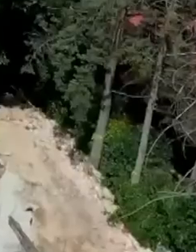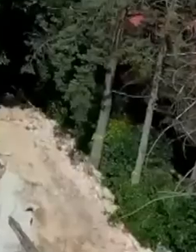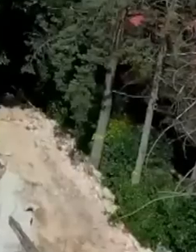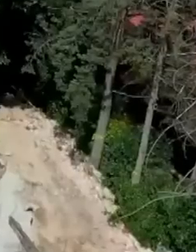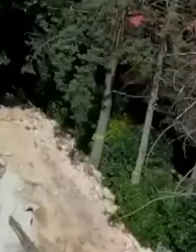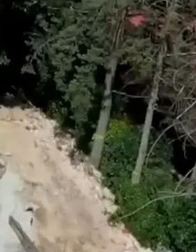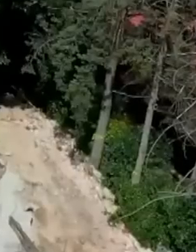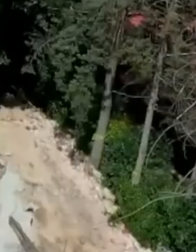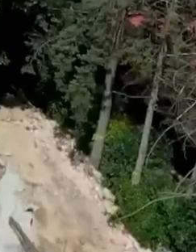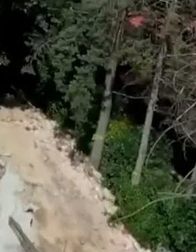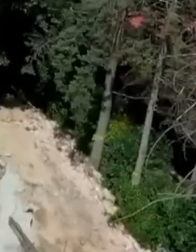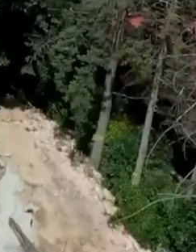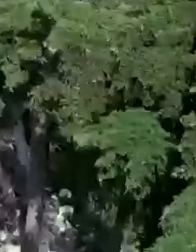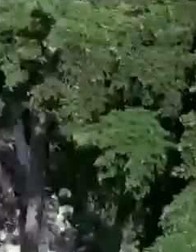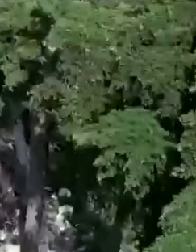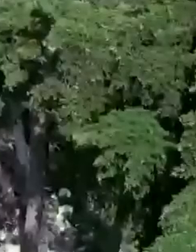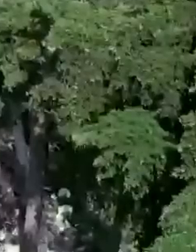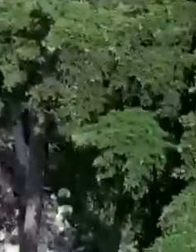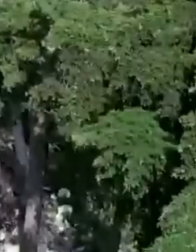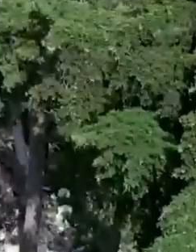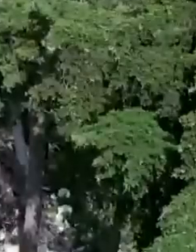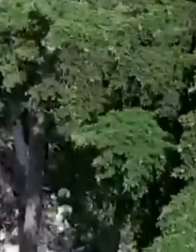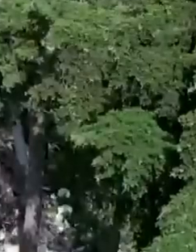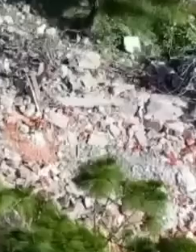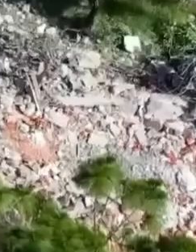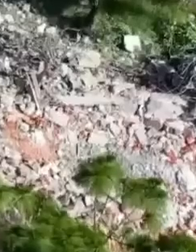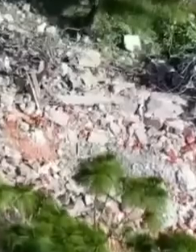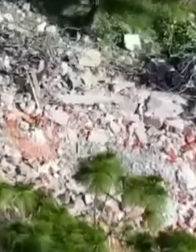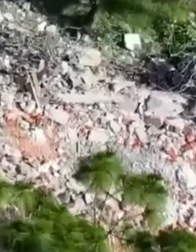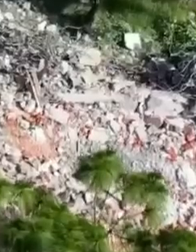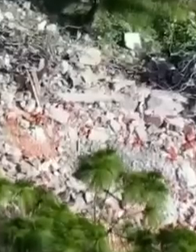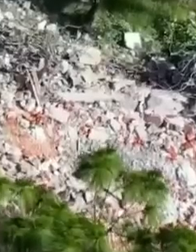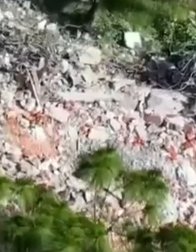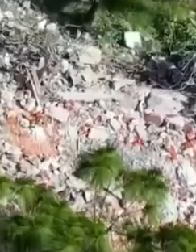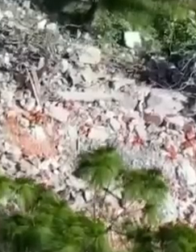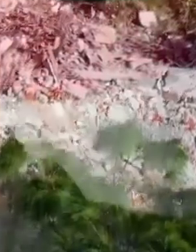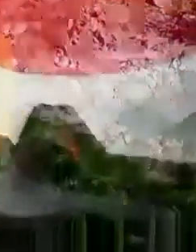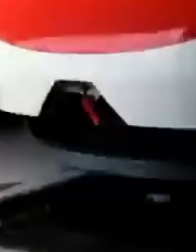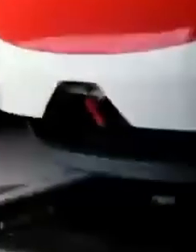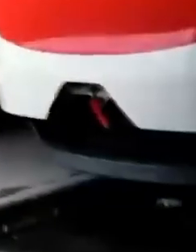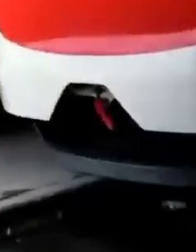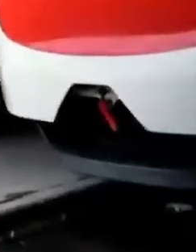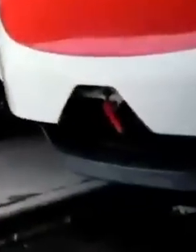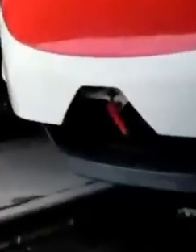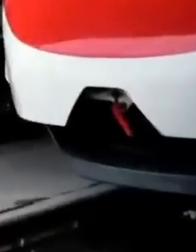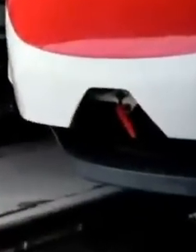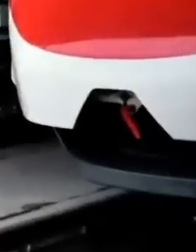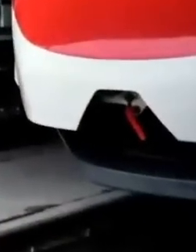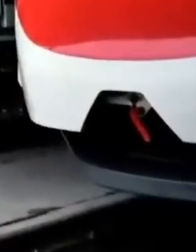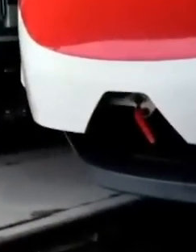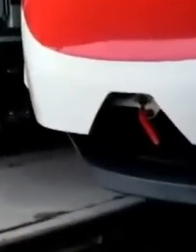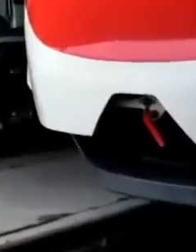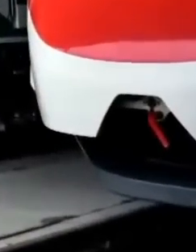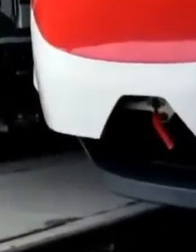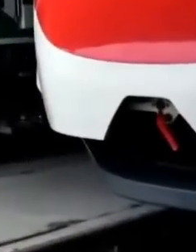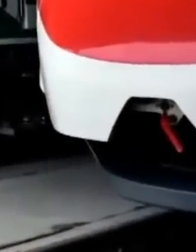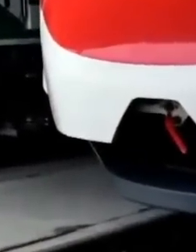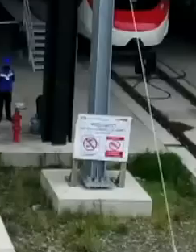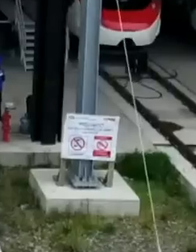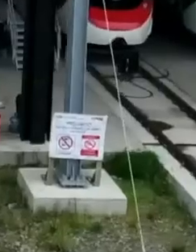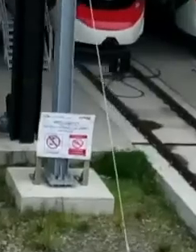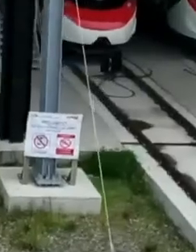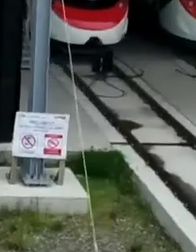la introducción del equipo que realizará las siguientes etapas de la obra en esta estación. Cuando entre en operación el tren